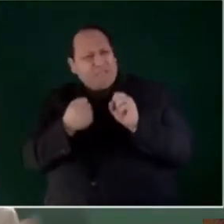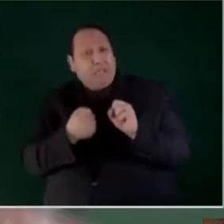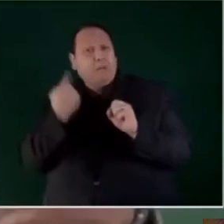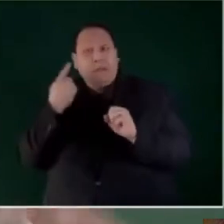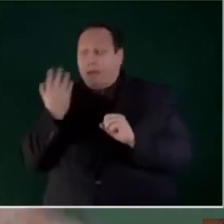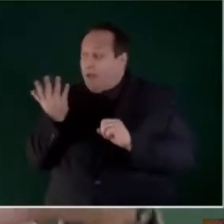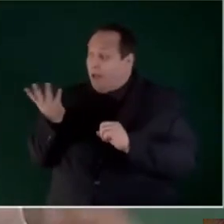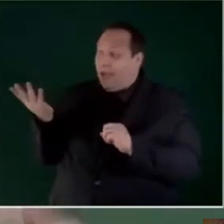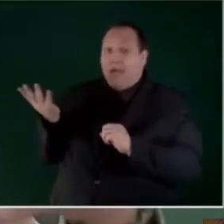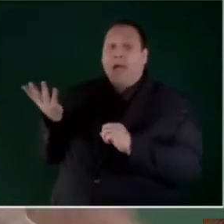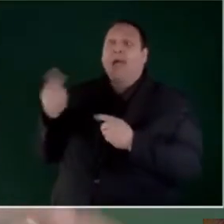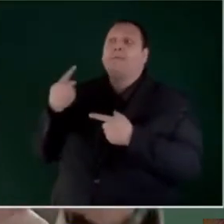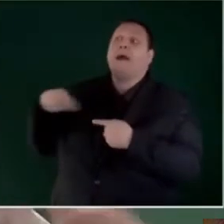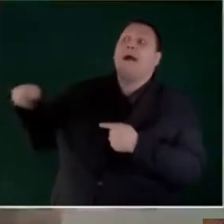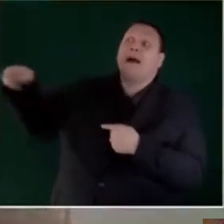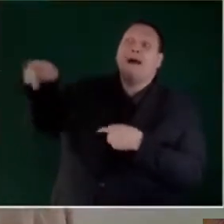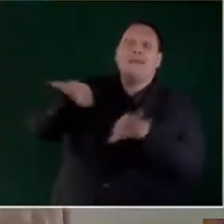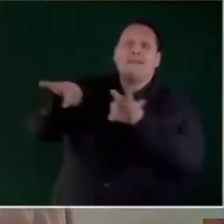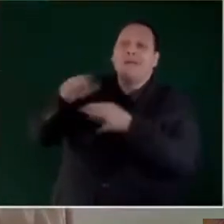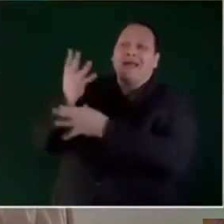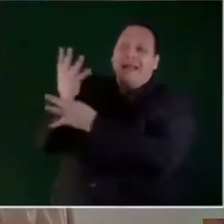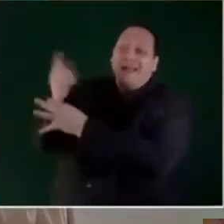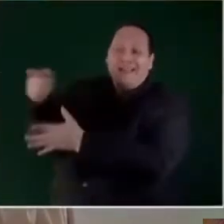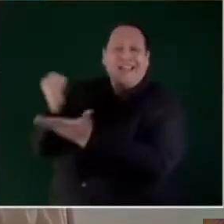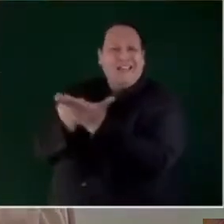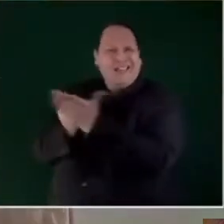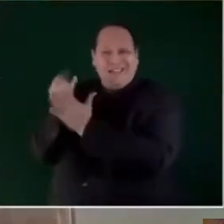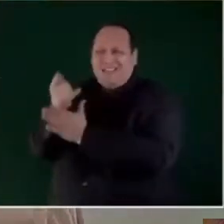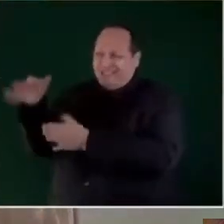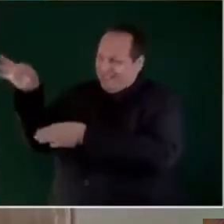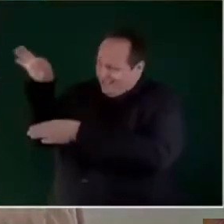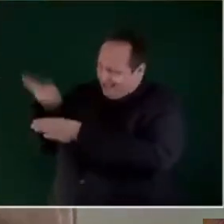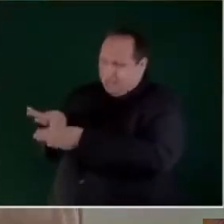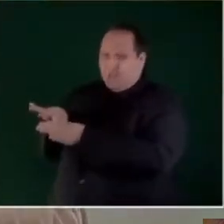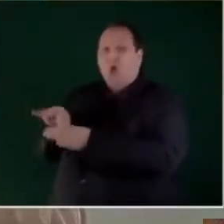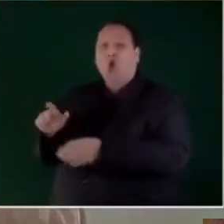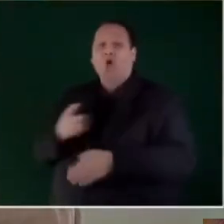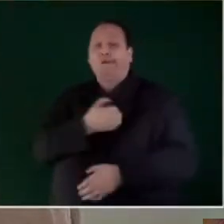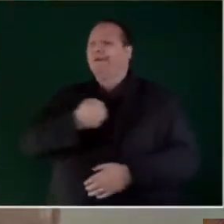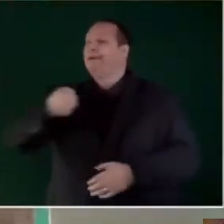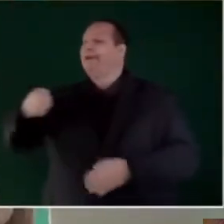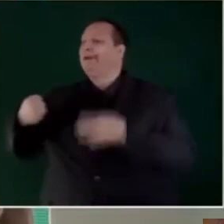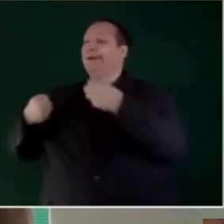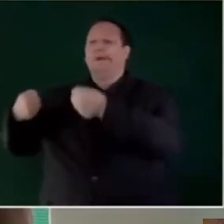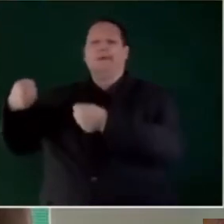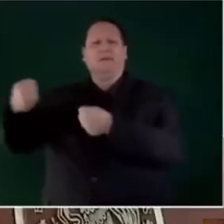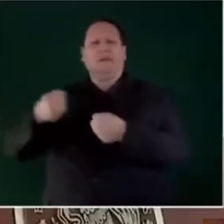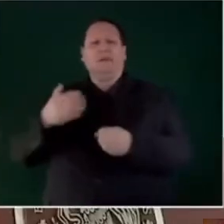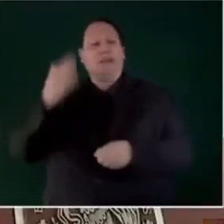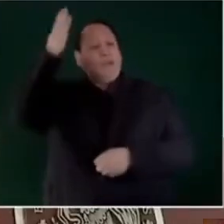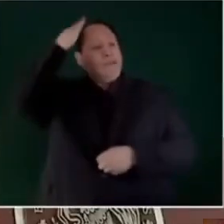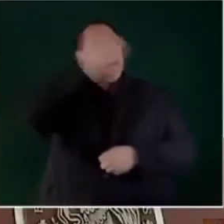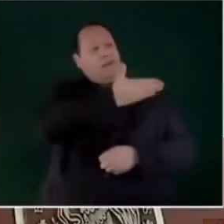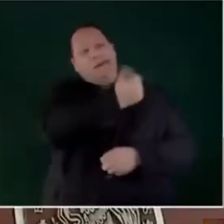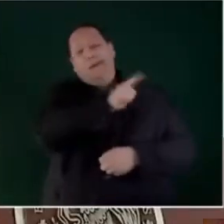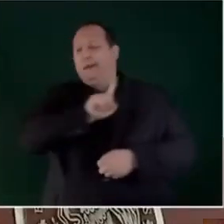que sean los trabajadores los que decidan. Ya no es el gobierno el que va a poner al líder